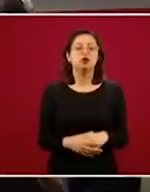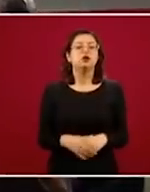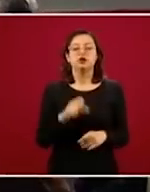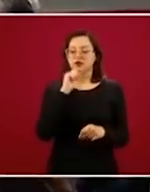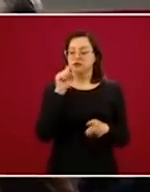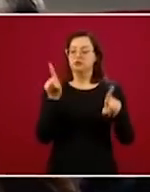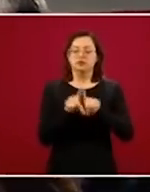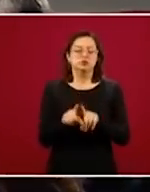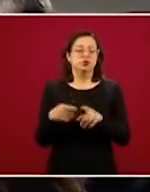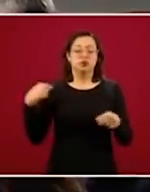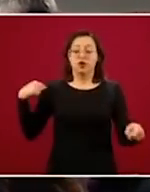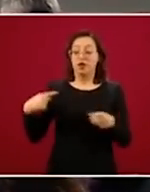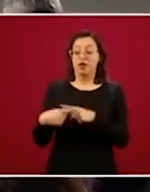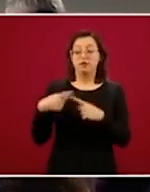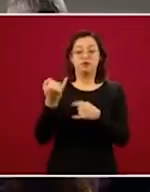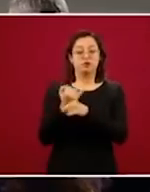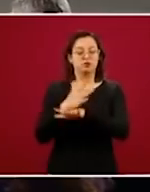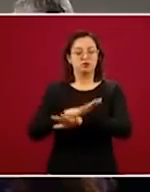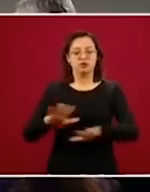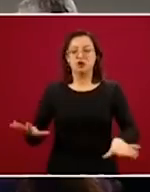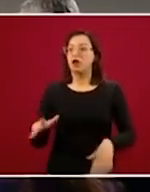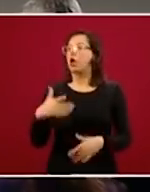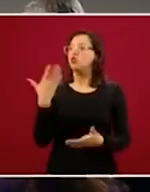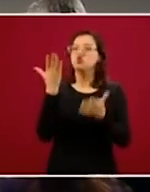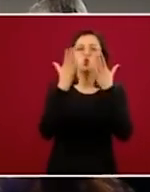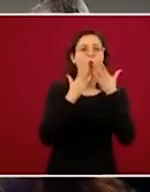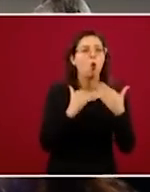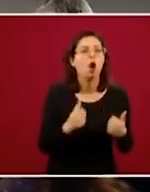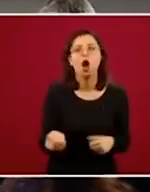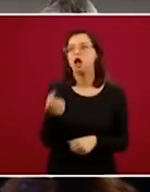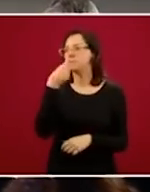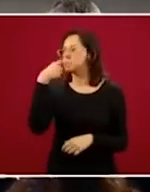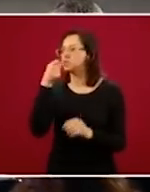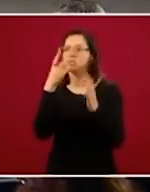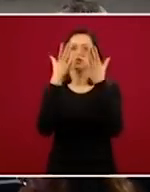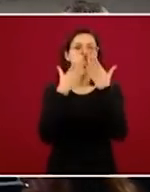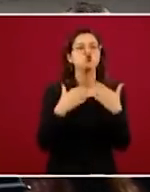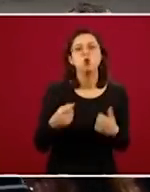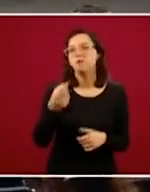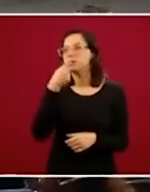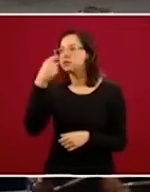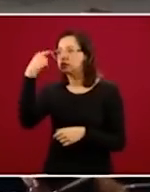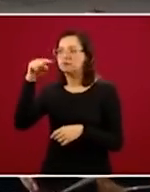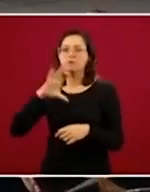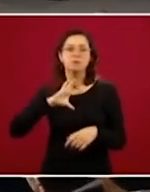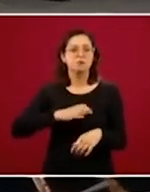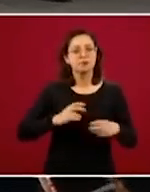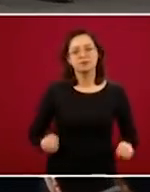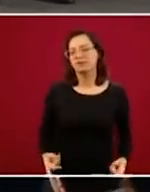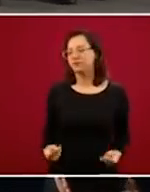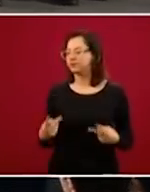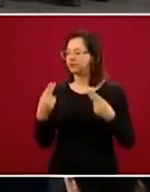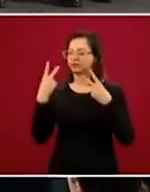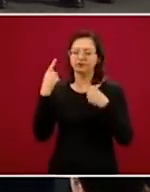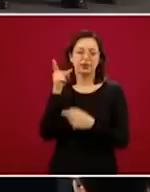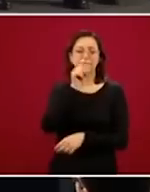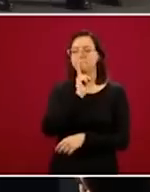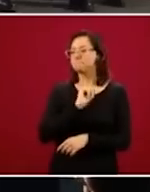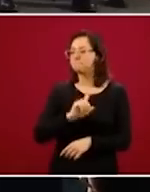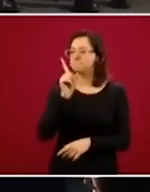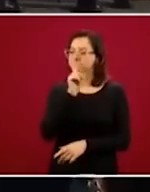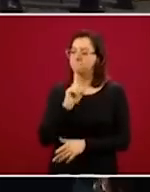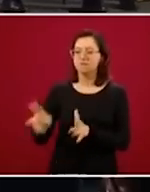esta semana en la idea de que sigue el desabastecimiento de medicamentos oncológicos como hemos explicado repetidamente